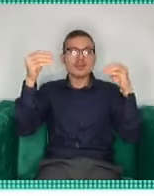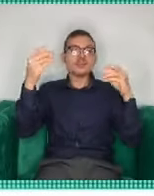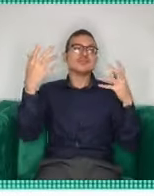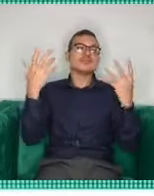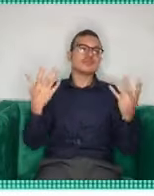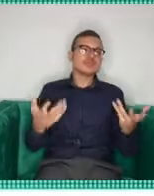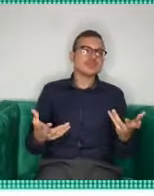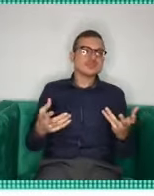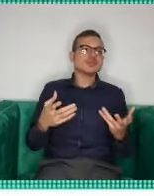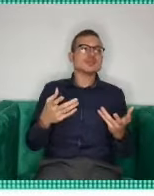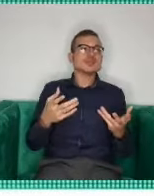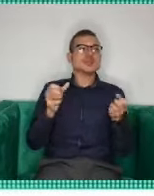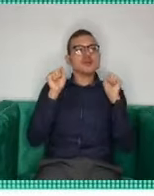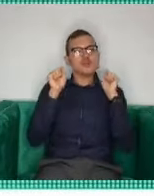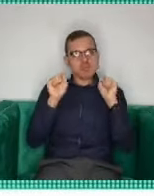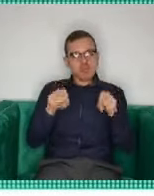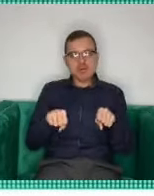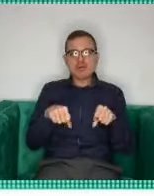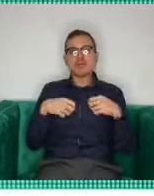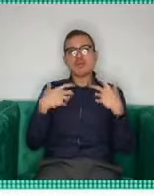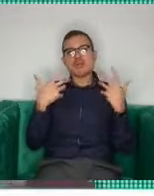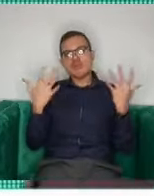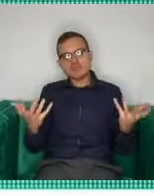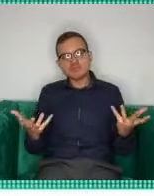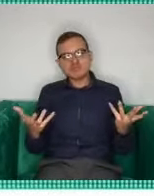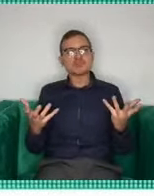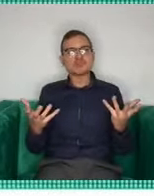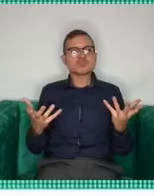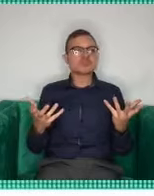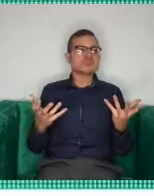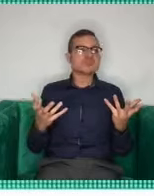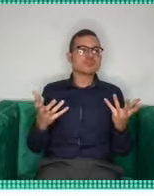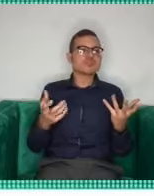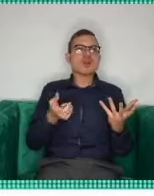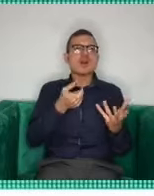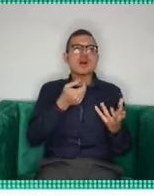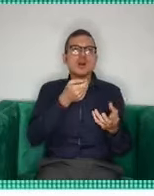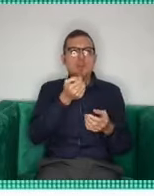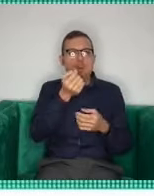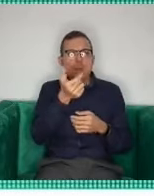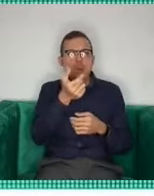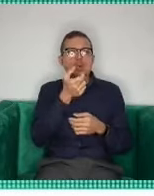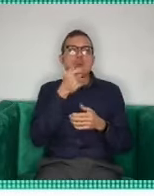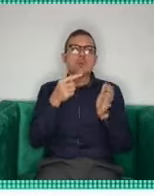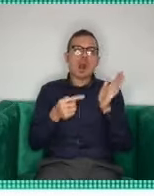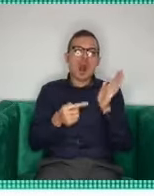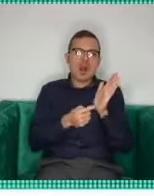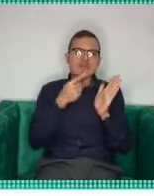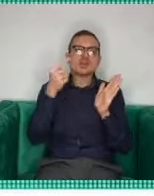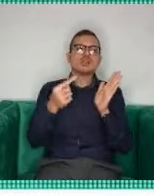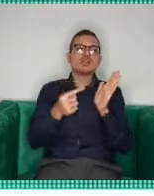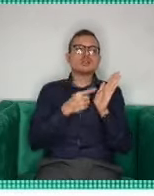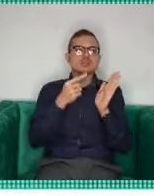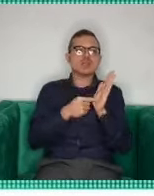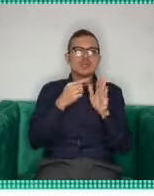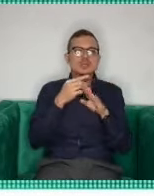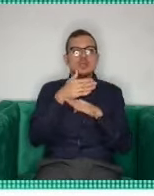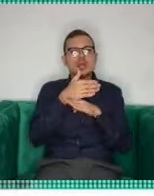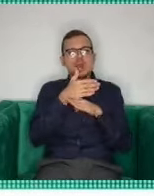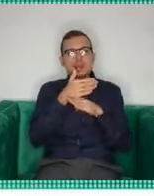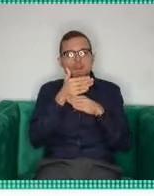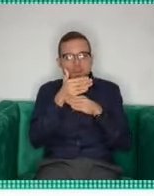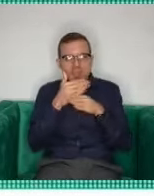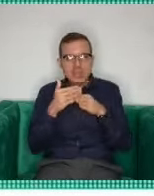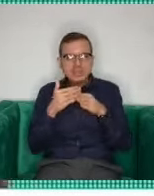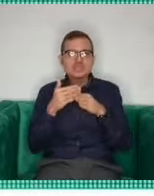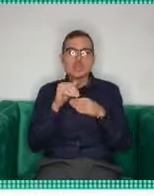puede comérselo. Usted puede comérselo, pero de vez en cuando. Pero un pedacito. Exacto. No el bizcocho completo. Yo a veces le